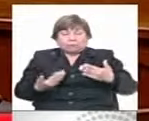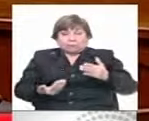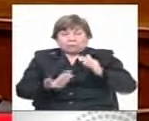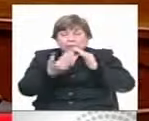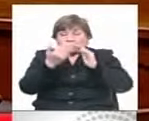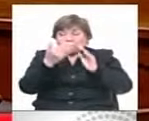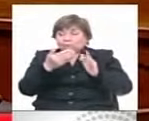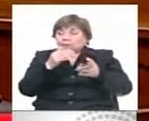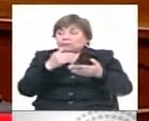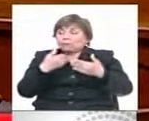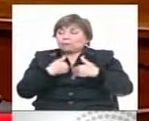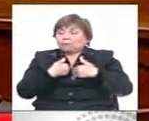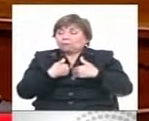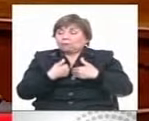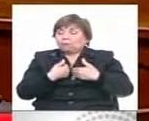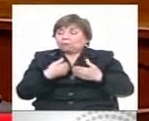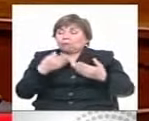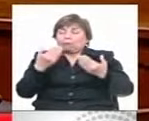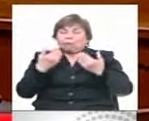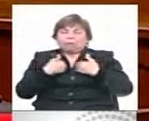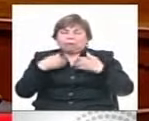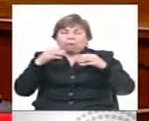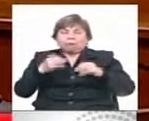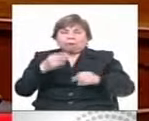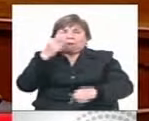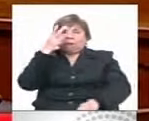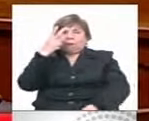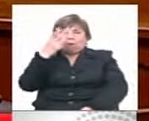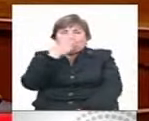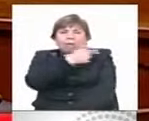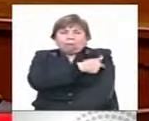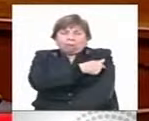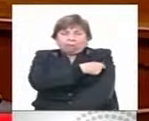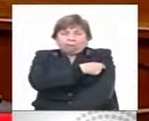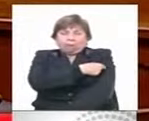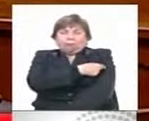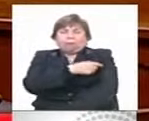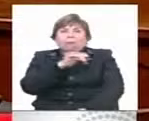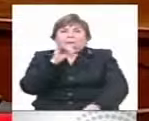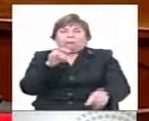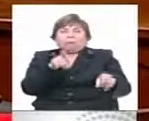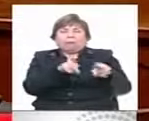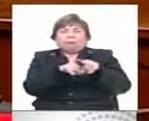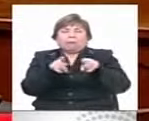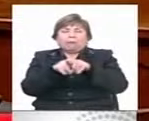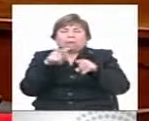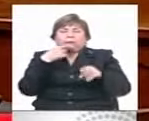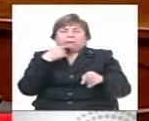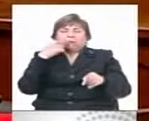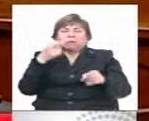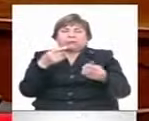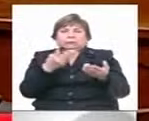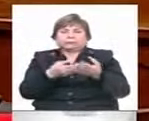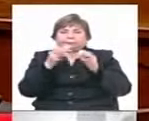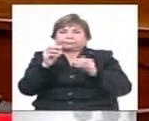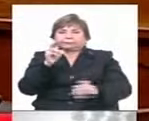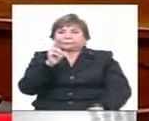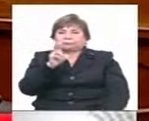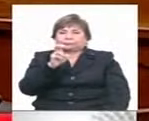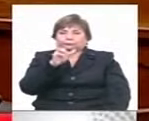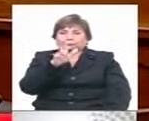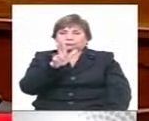presencialidad, deberán contar con las 2 dosis de vacunación. Asimismo, se está destinando